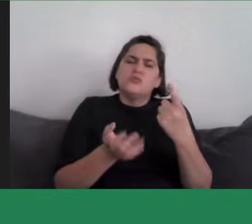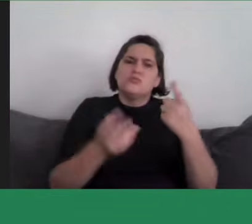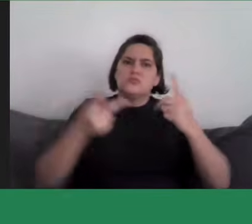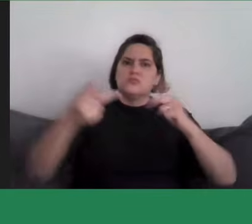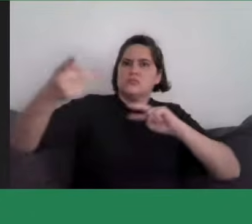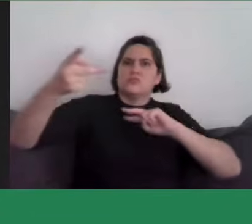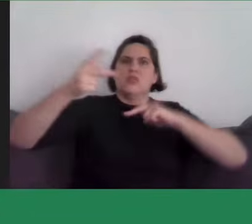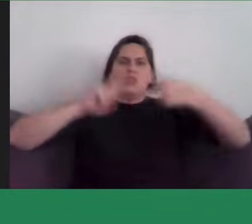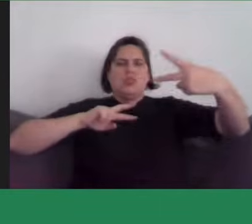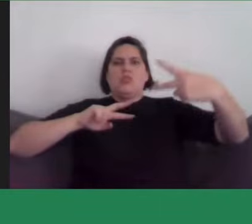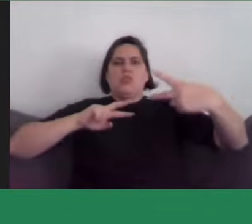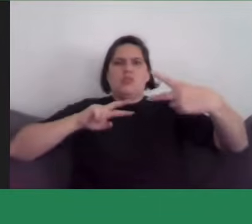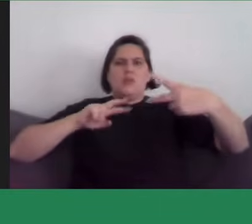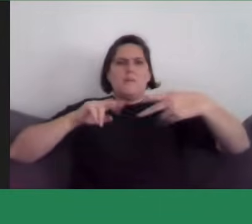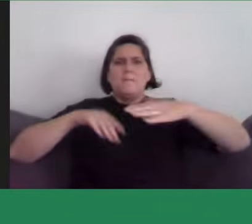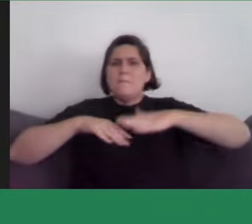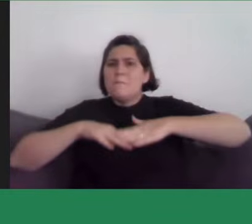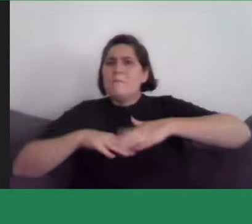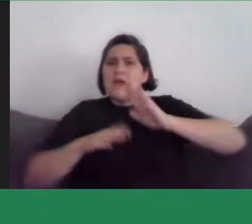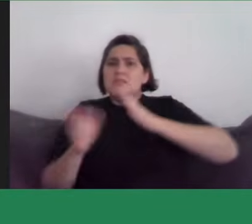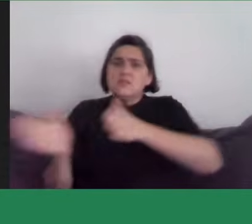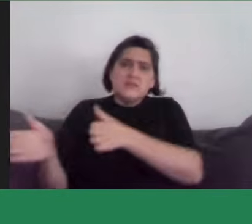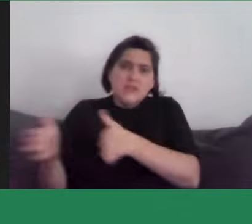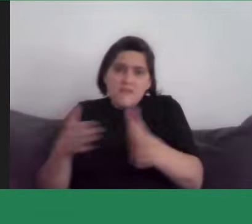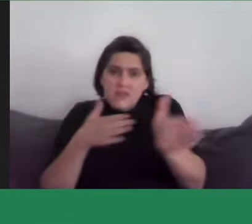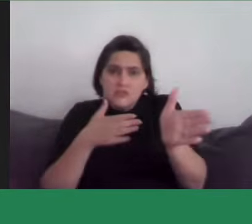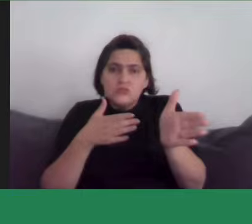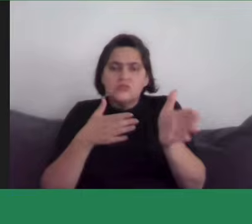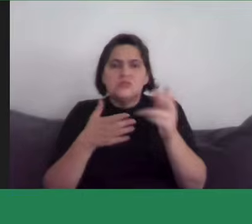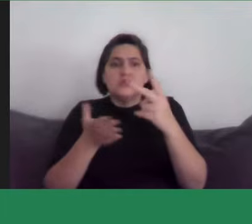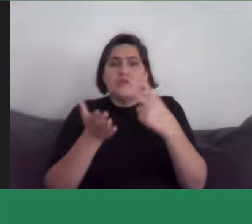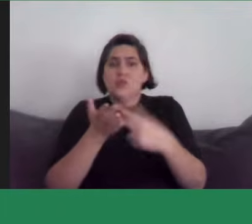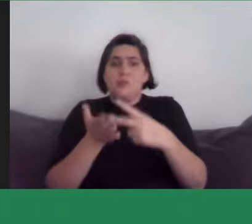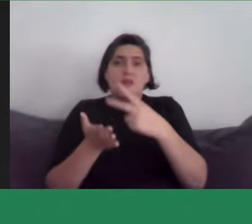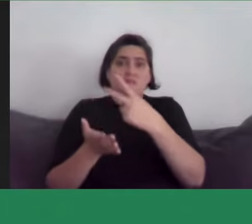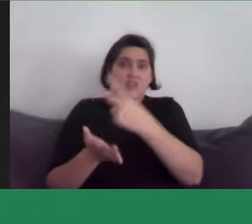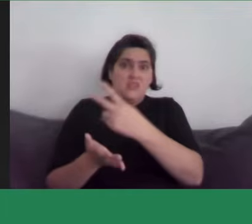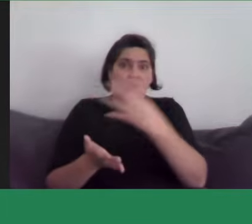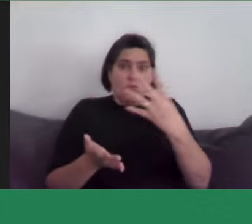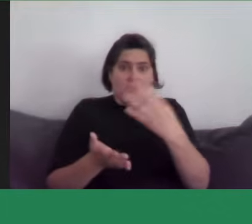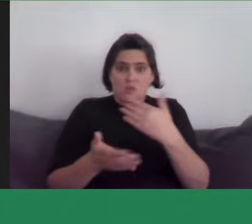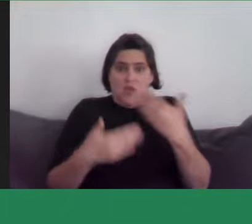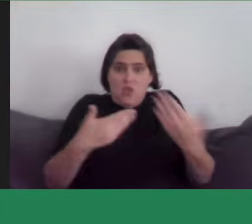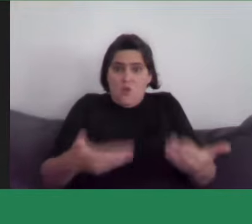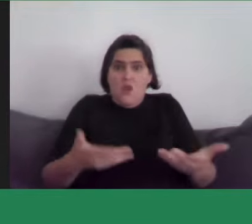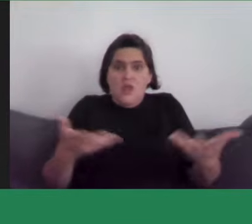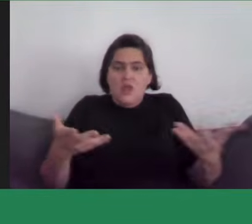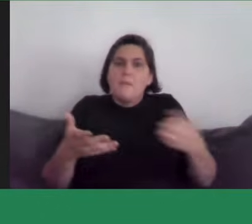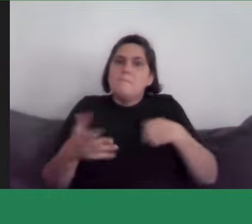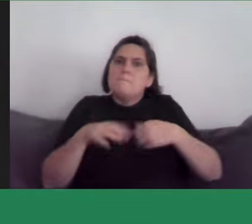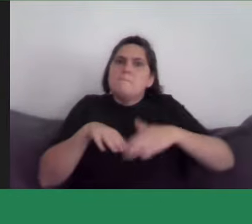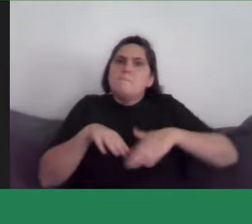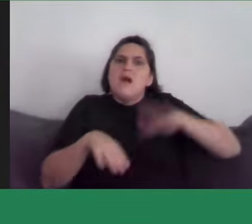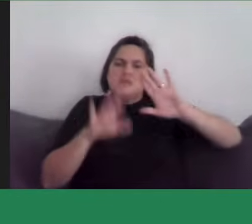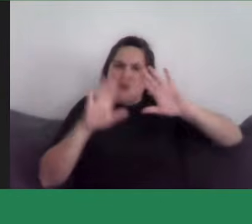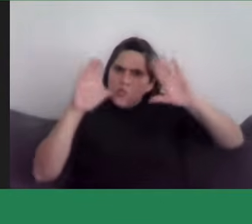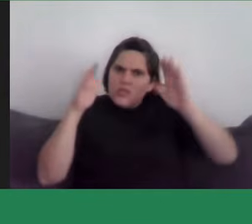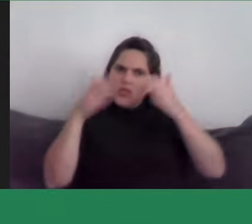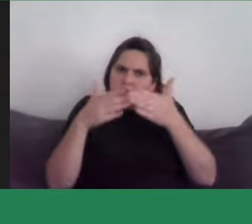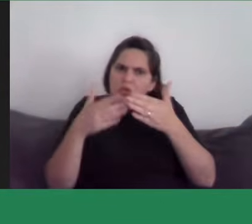totalmente y la principal derivación, que sigue siendo hasta el 2024, es respecto del autismo. Un 32,